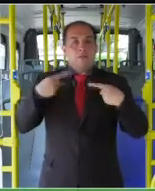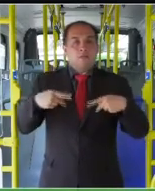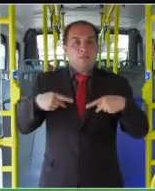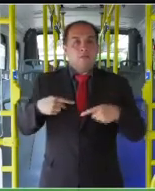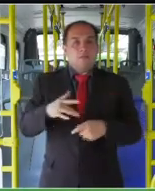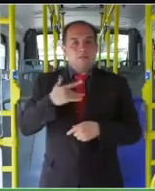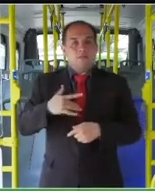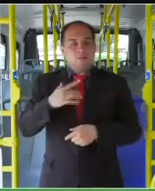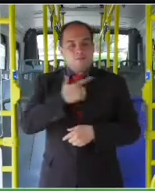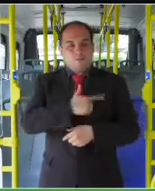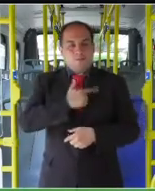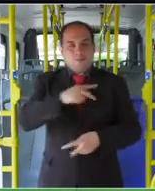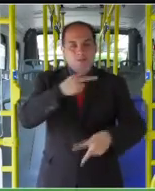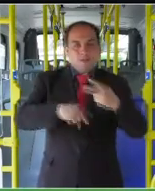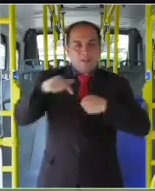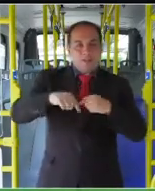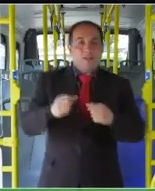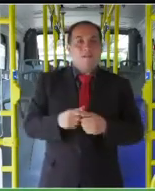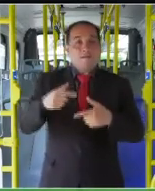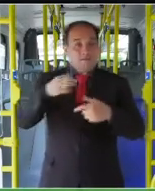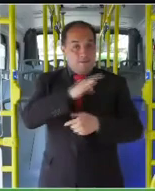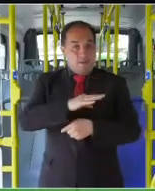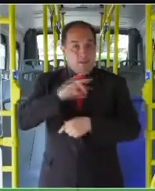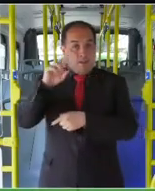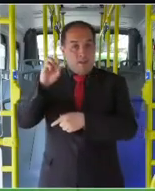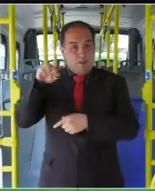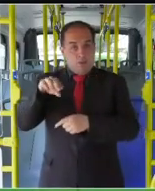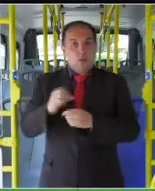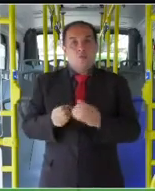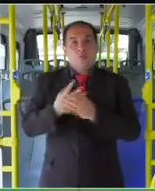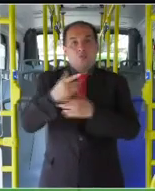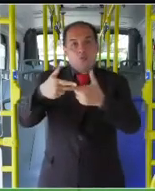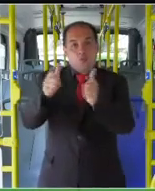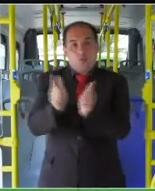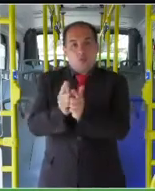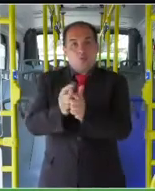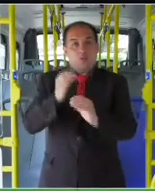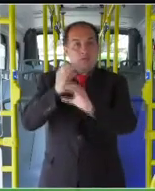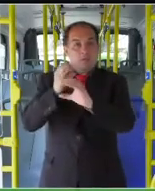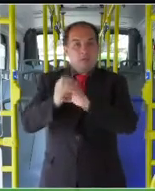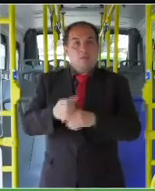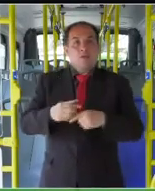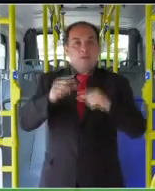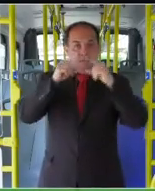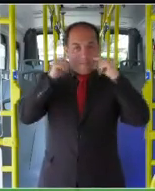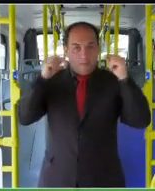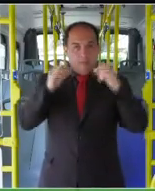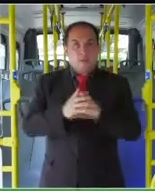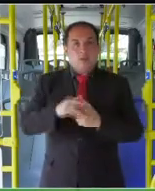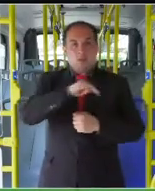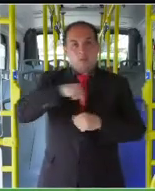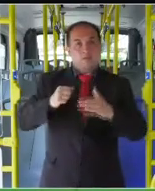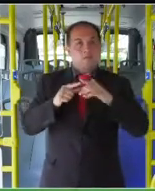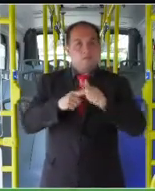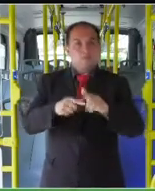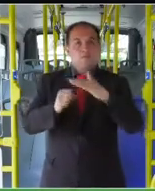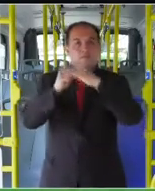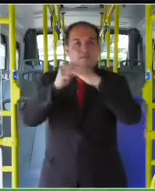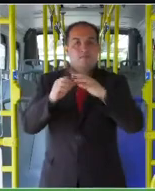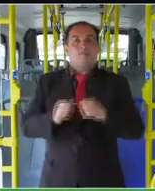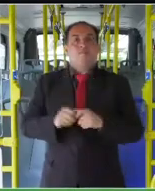por esta nueva flotilla Emiliano Zapata, y vamos a seguir fortaleciendo el transporte público. Muchas gracias a todos y